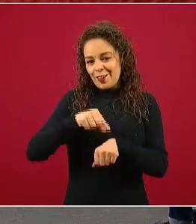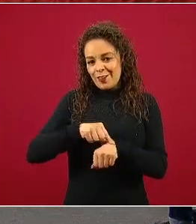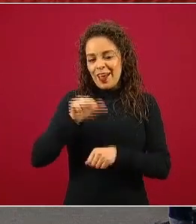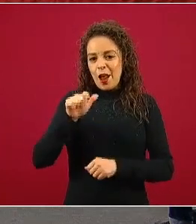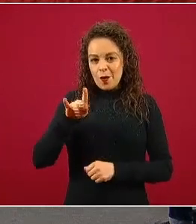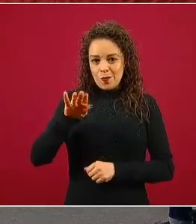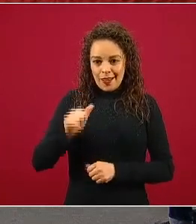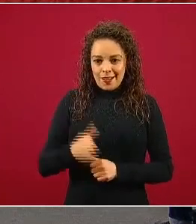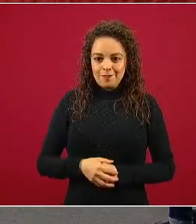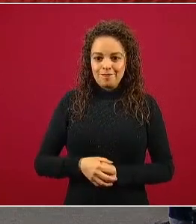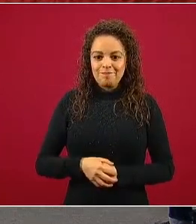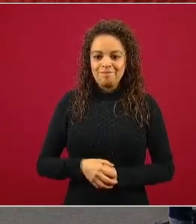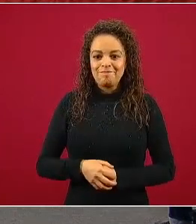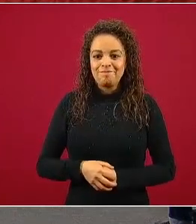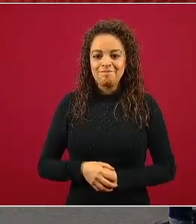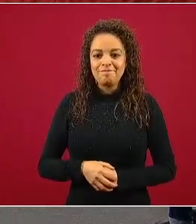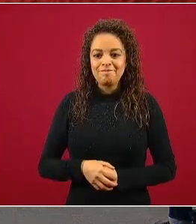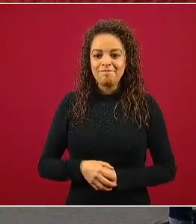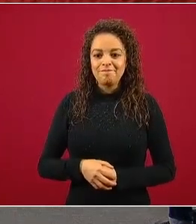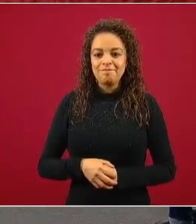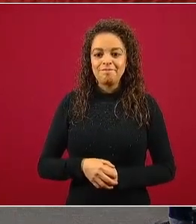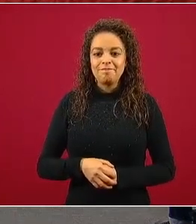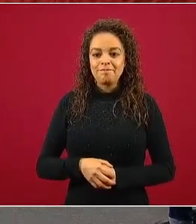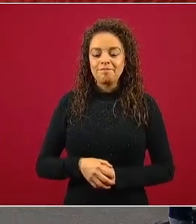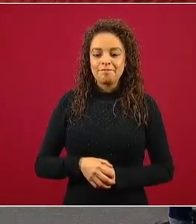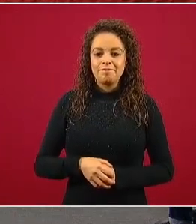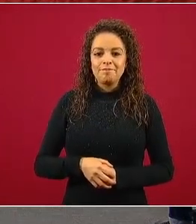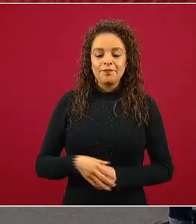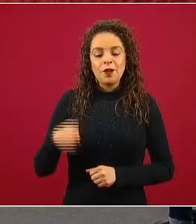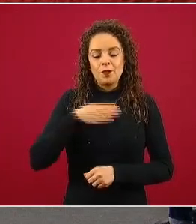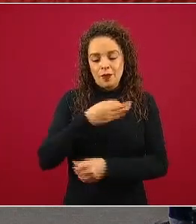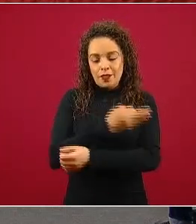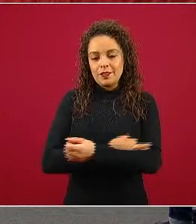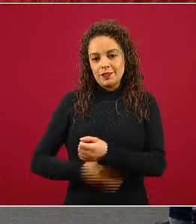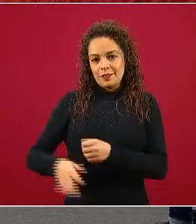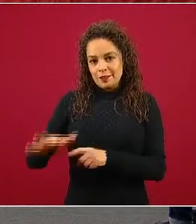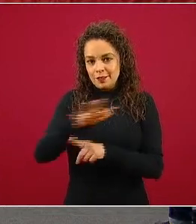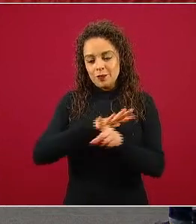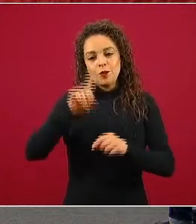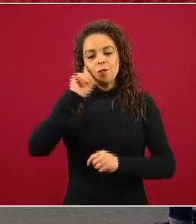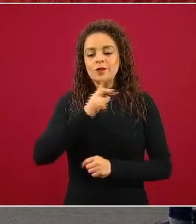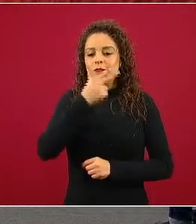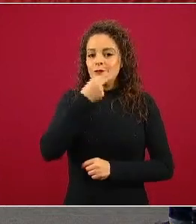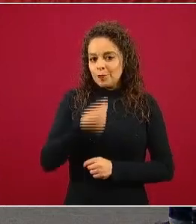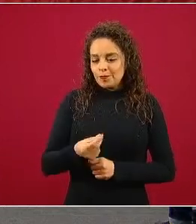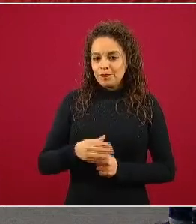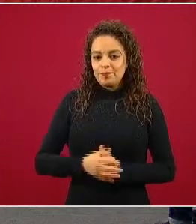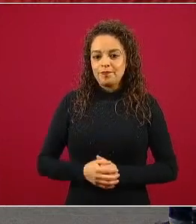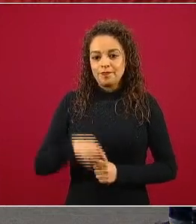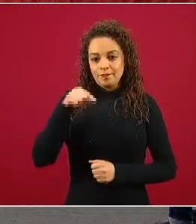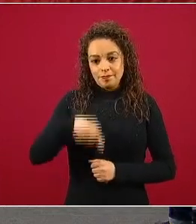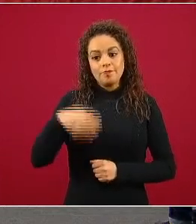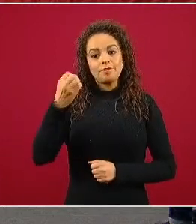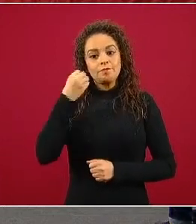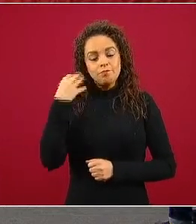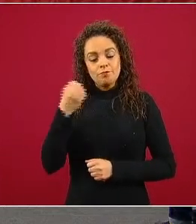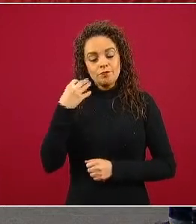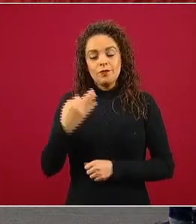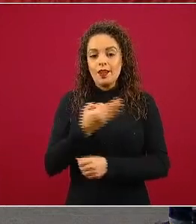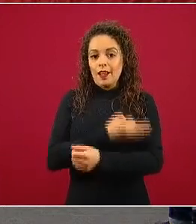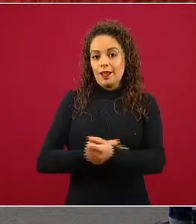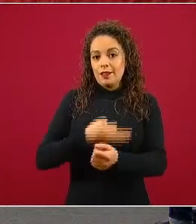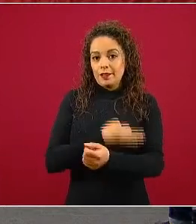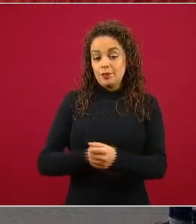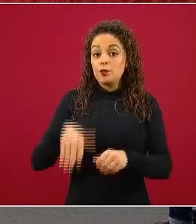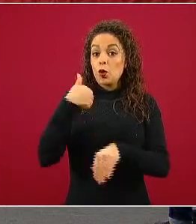guardar la sana distancia. Muy bien, estamos, muy buenas tardes a todas y todos nuevamente. Estamos en la conferencia vespertina, por cierto, la